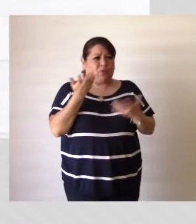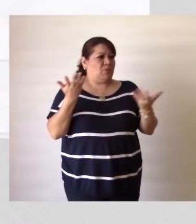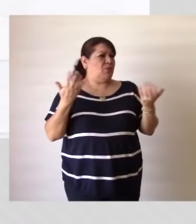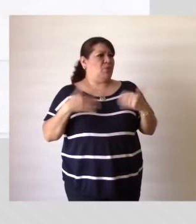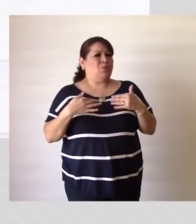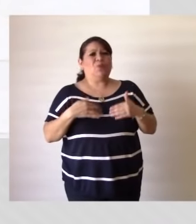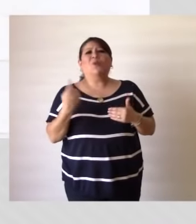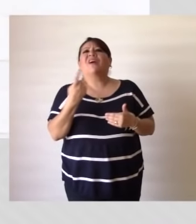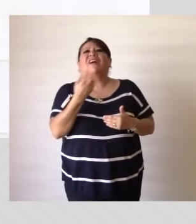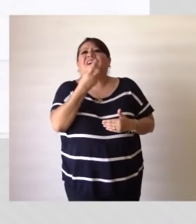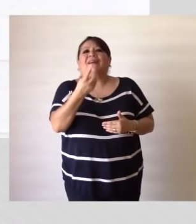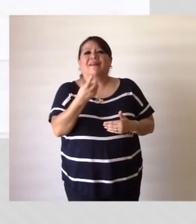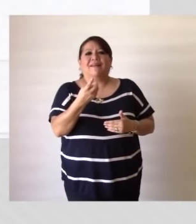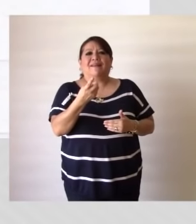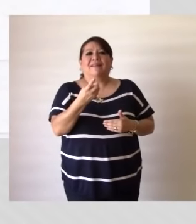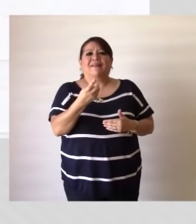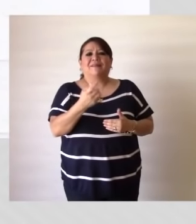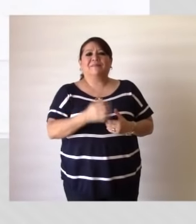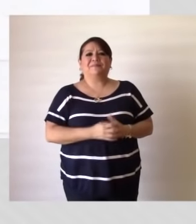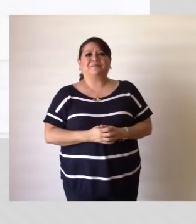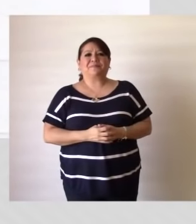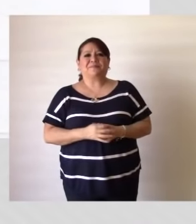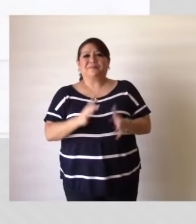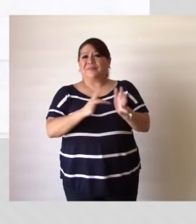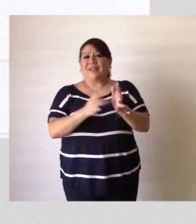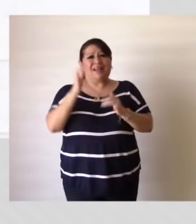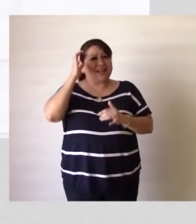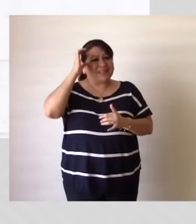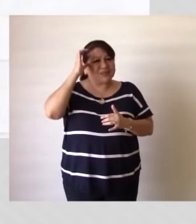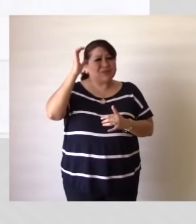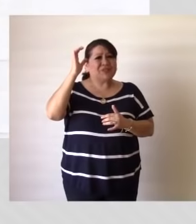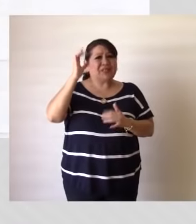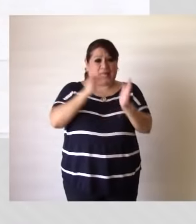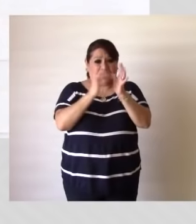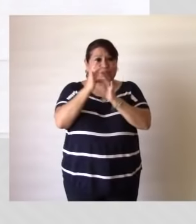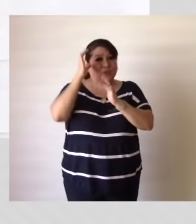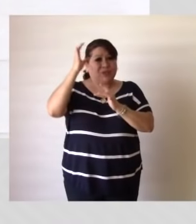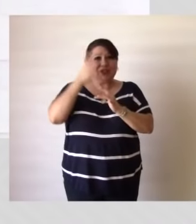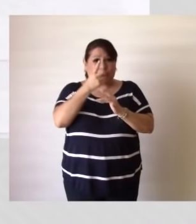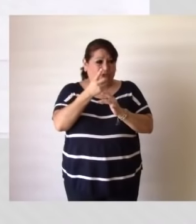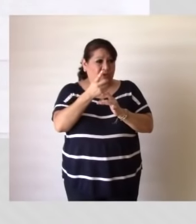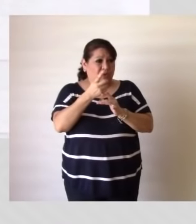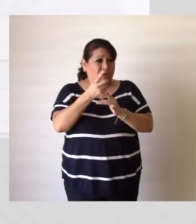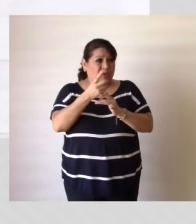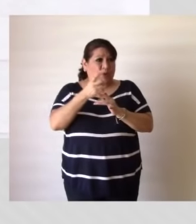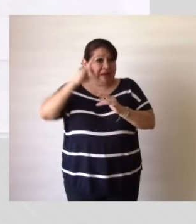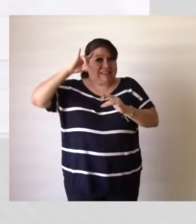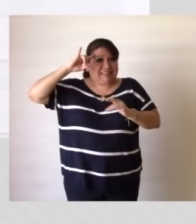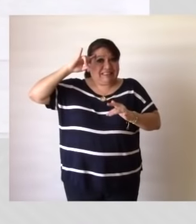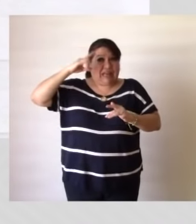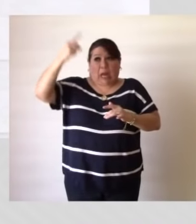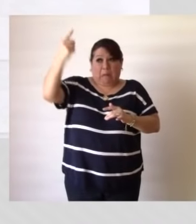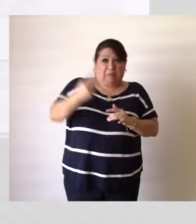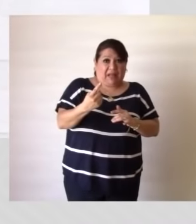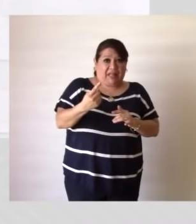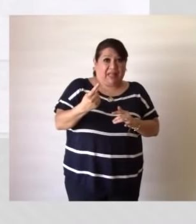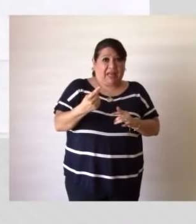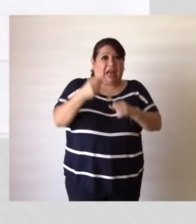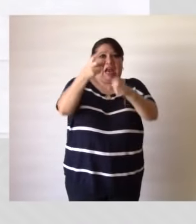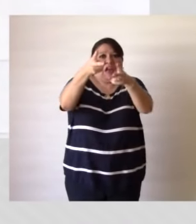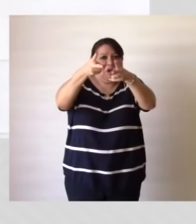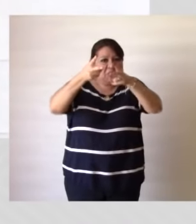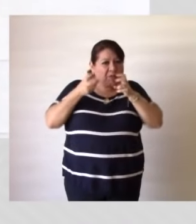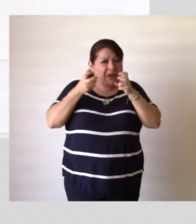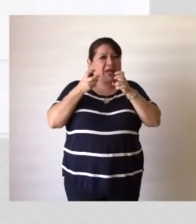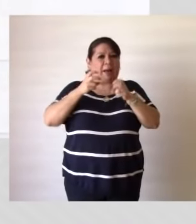jesucristo dijo el enemigo viene solamente para robar y matar y destruir pero yo he venido para que te vaya